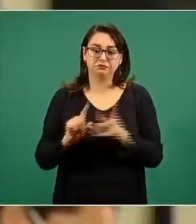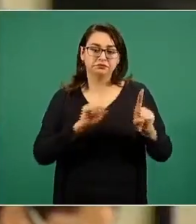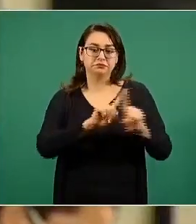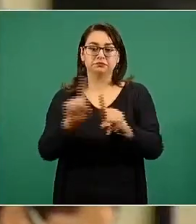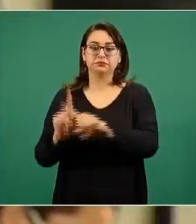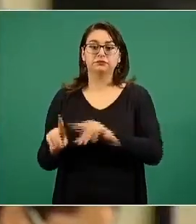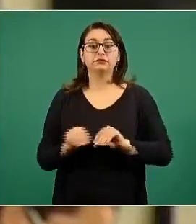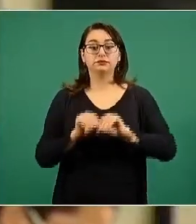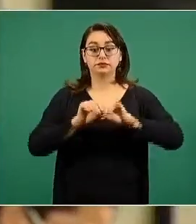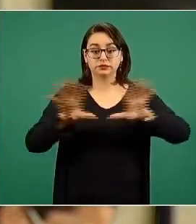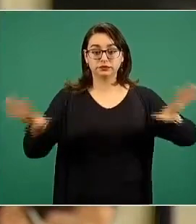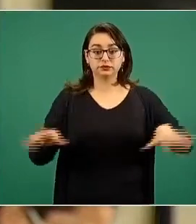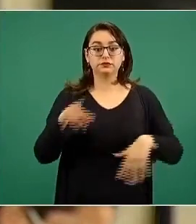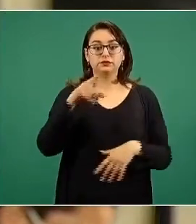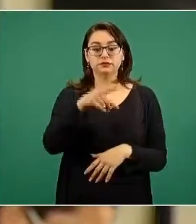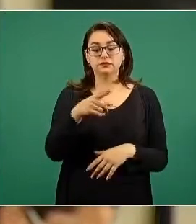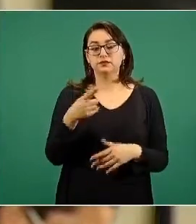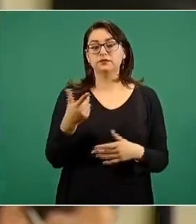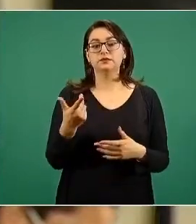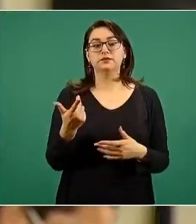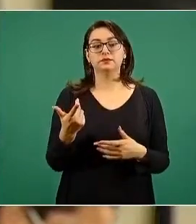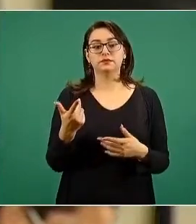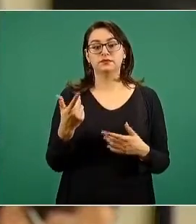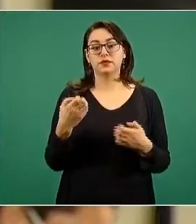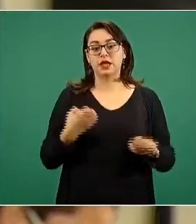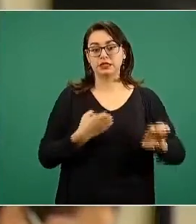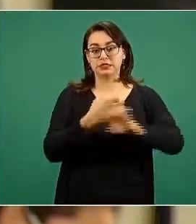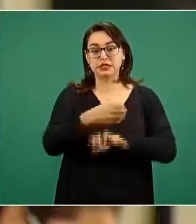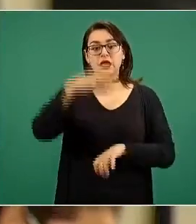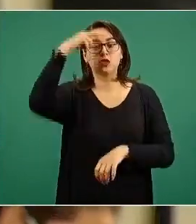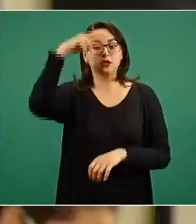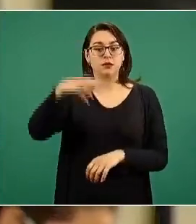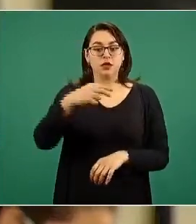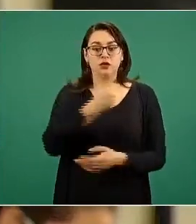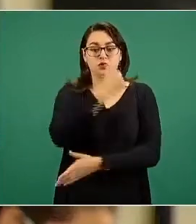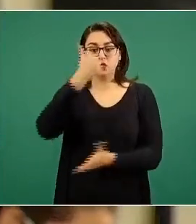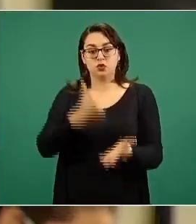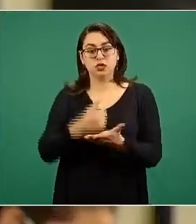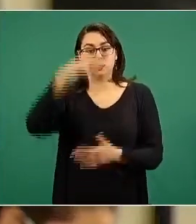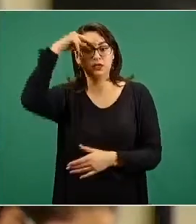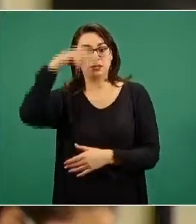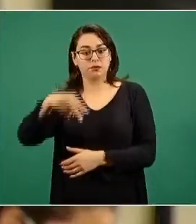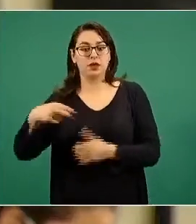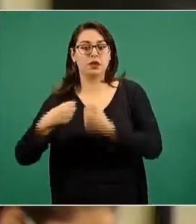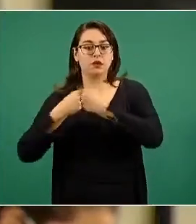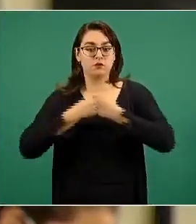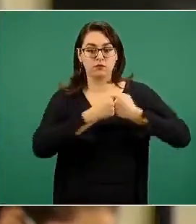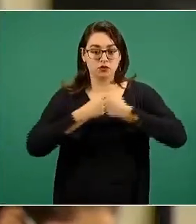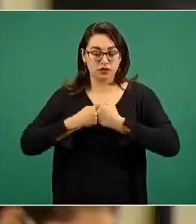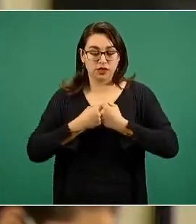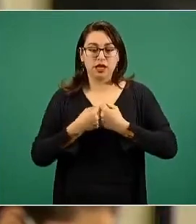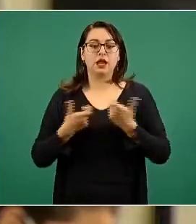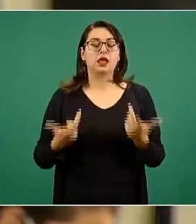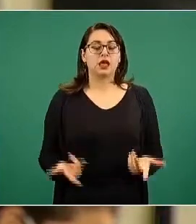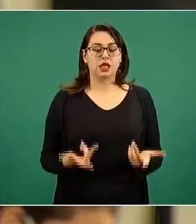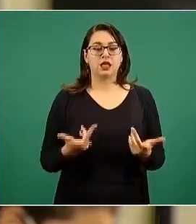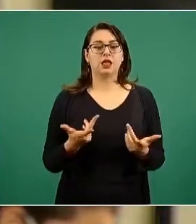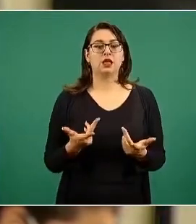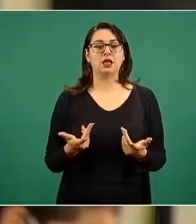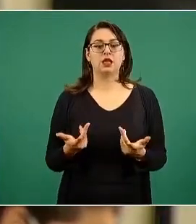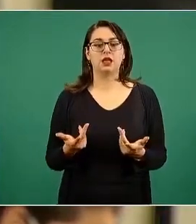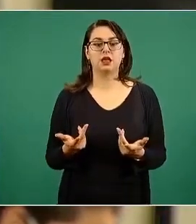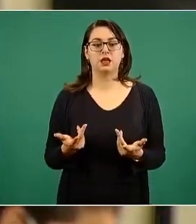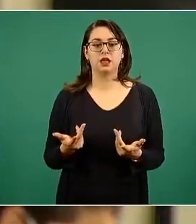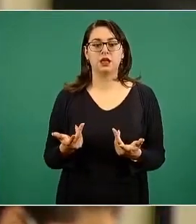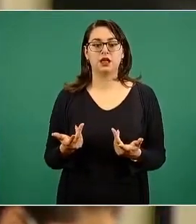los municipios conurbados del Estado, lo que es del Estado de México, de la Ciudad de México, válgase la redundancia, lo que es lo que